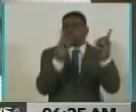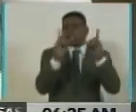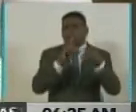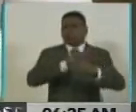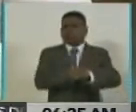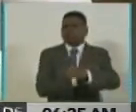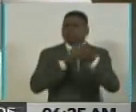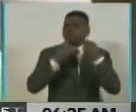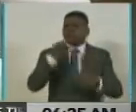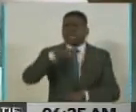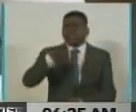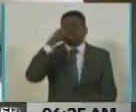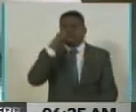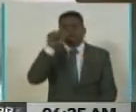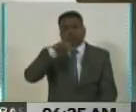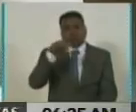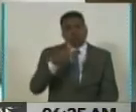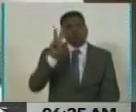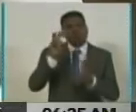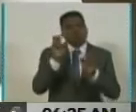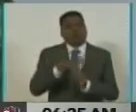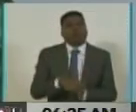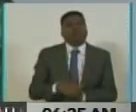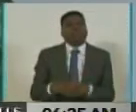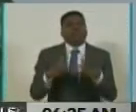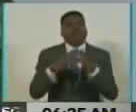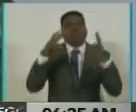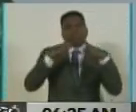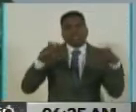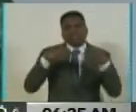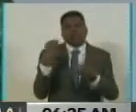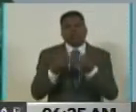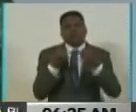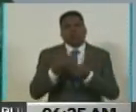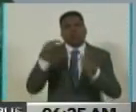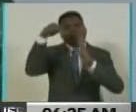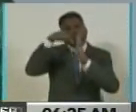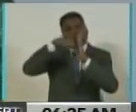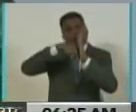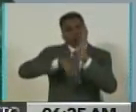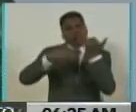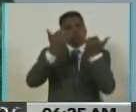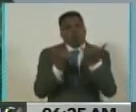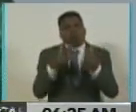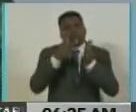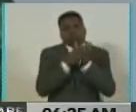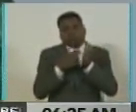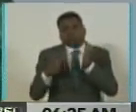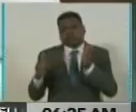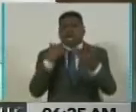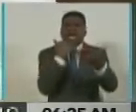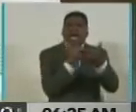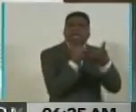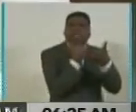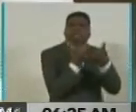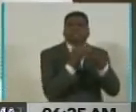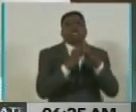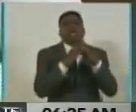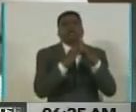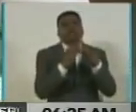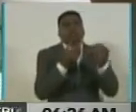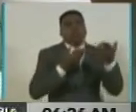año 2017, pero queremos conocer desde tu punto de vista analítico, claro, cómo ha sido en profundidad ese avance y ese acercamiento que se ha tenido o no